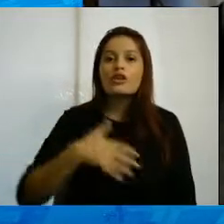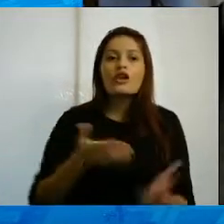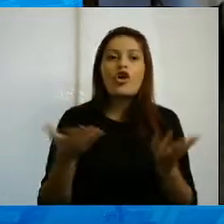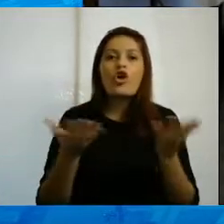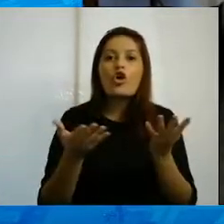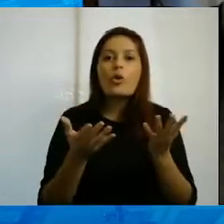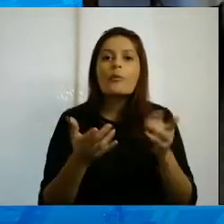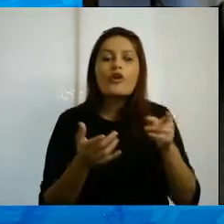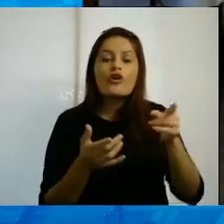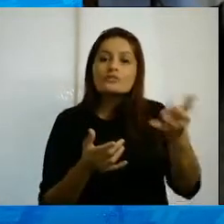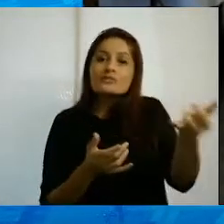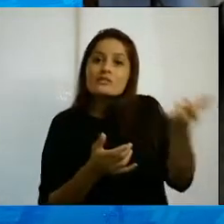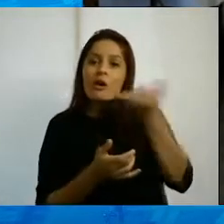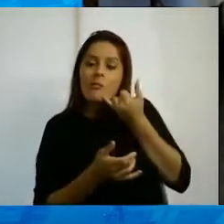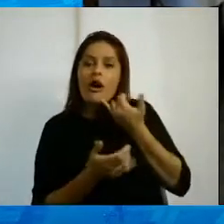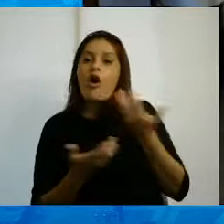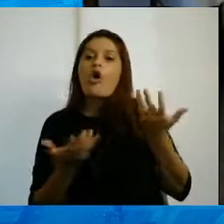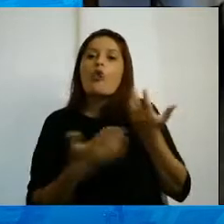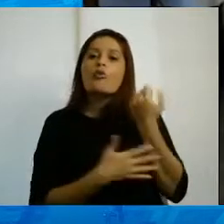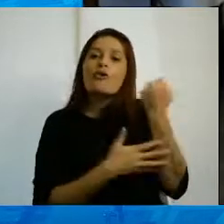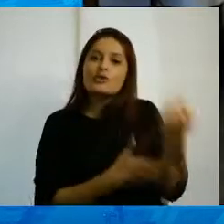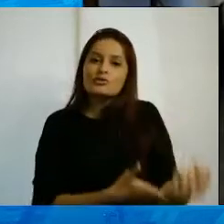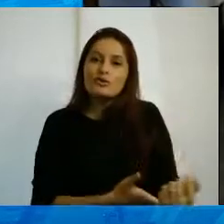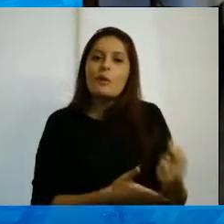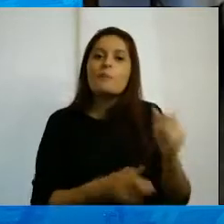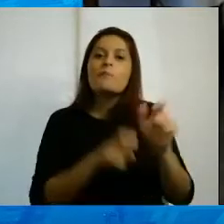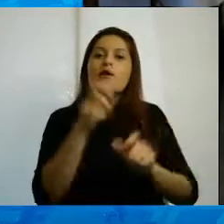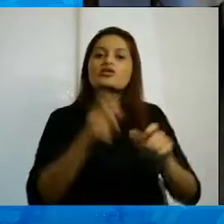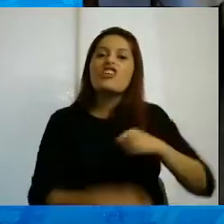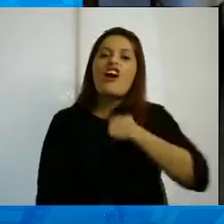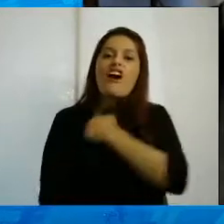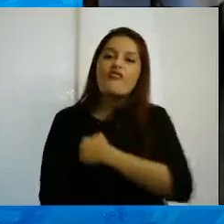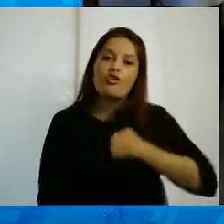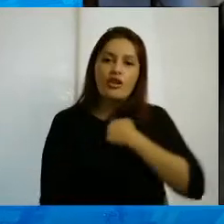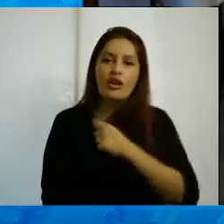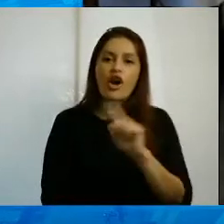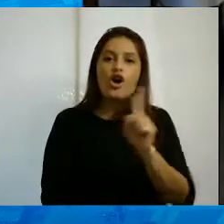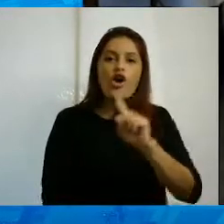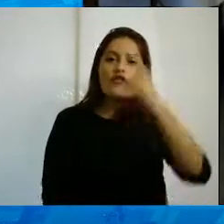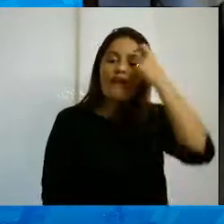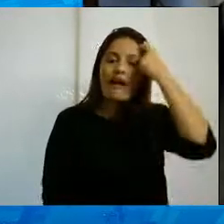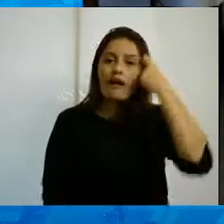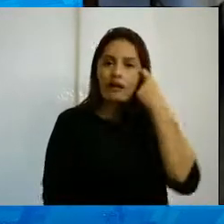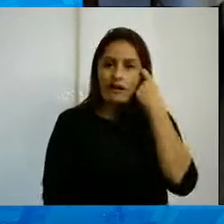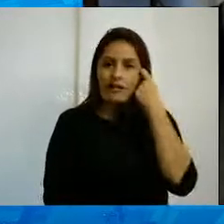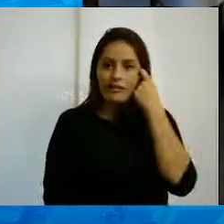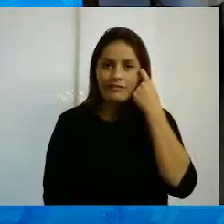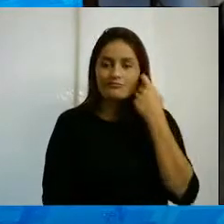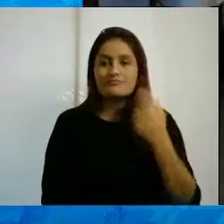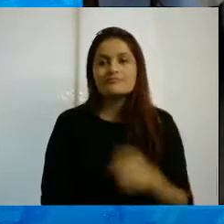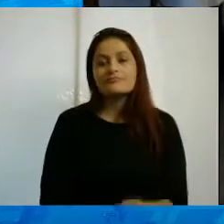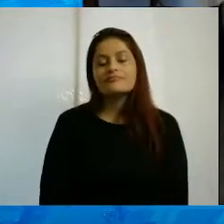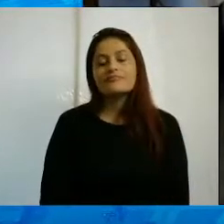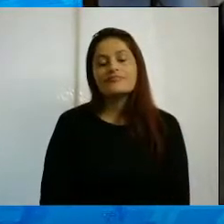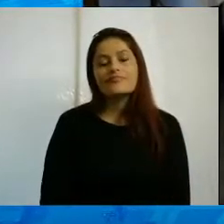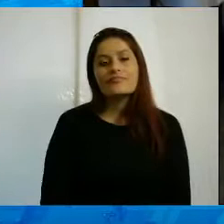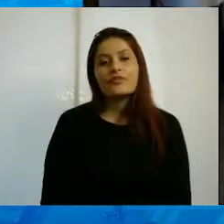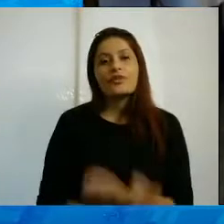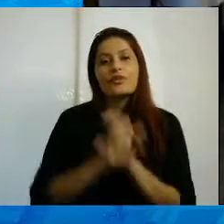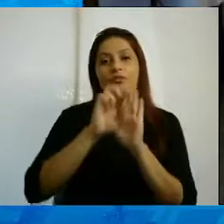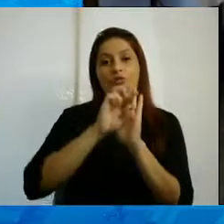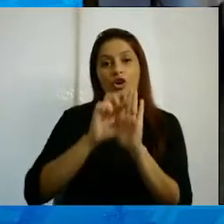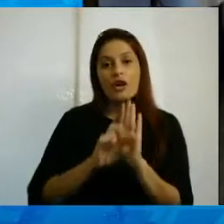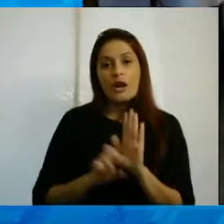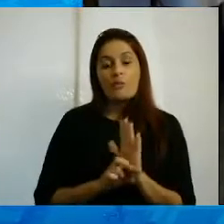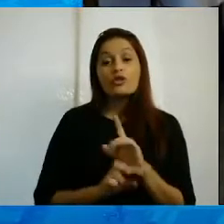llegar a estos llamados, porque si no, la gente se va a aburrir y no va a creer realmente en estos programas que